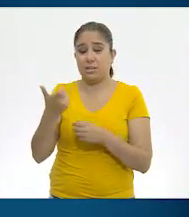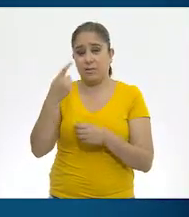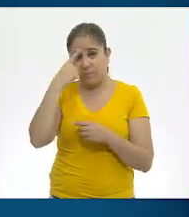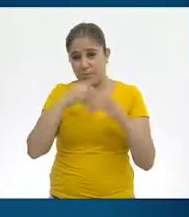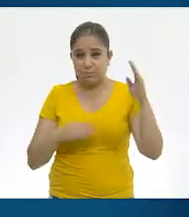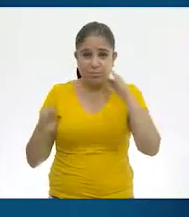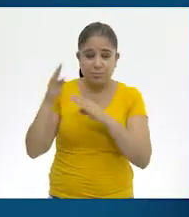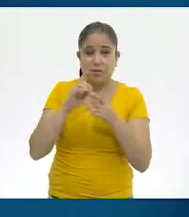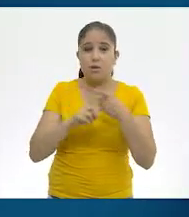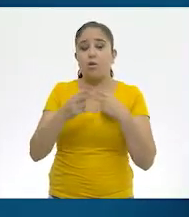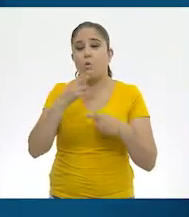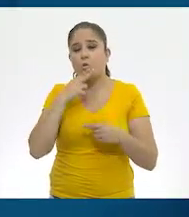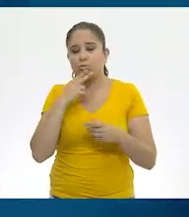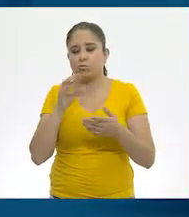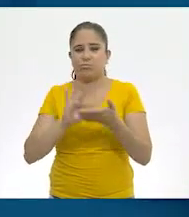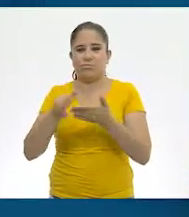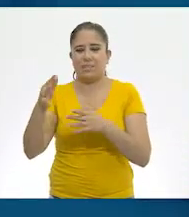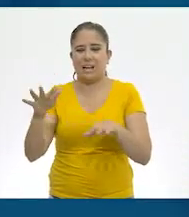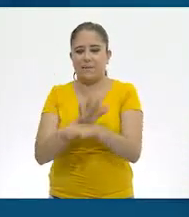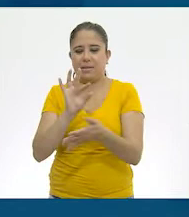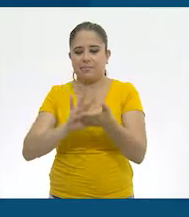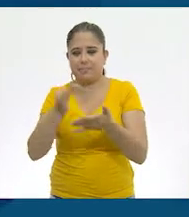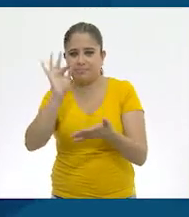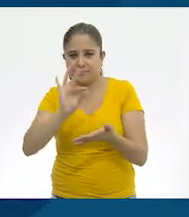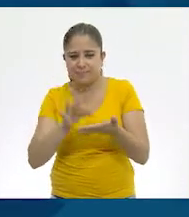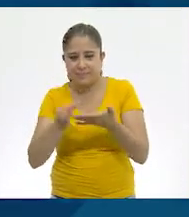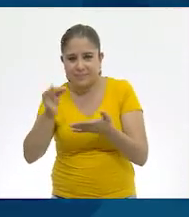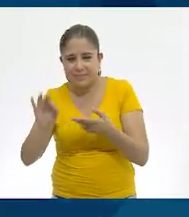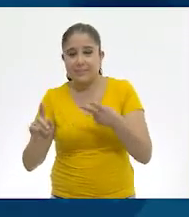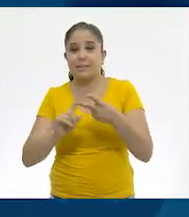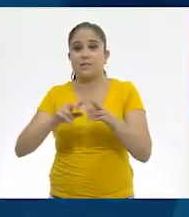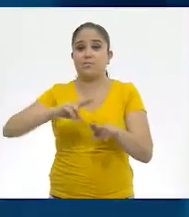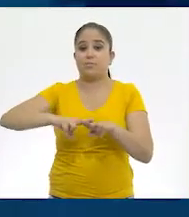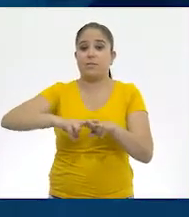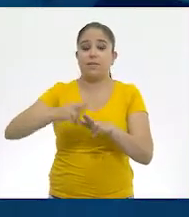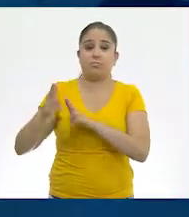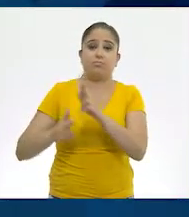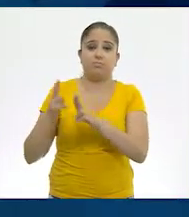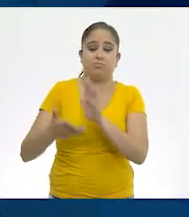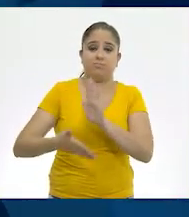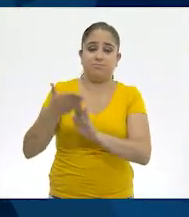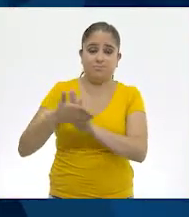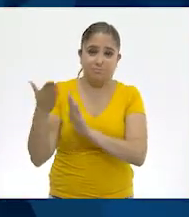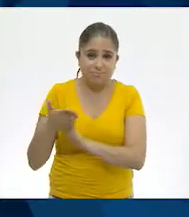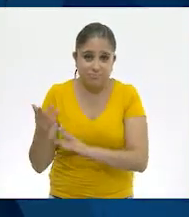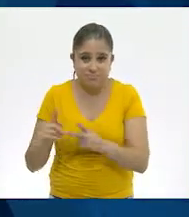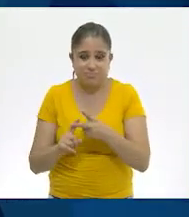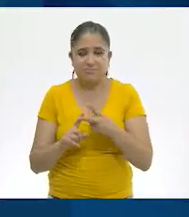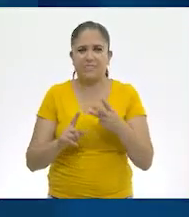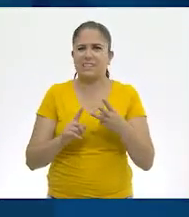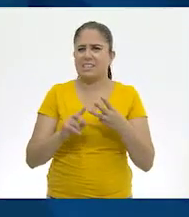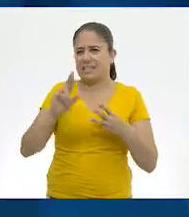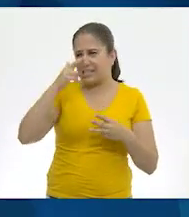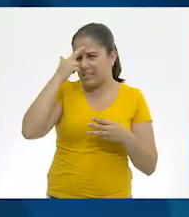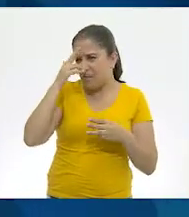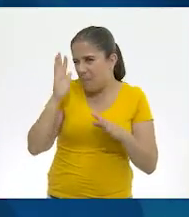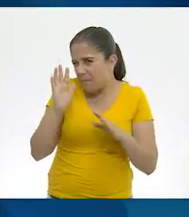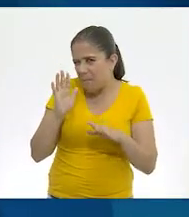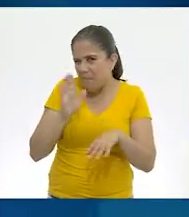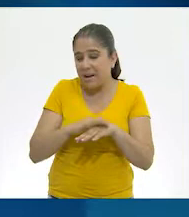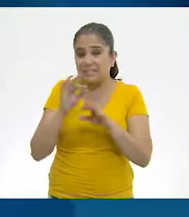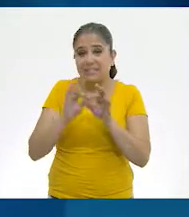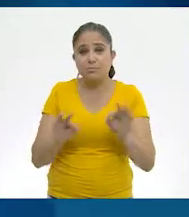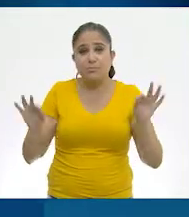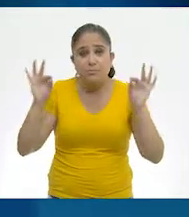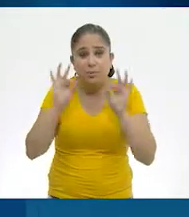el uso de timbres y la construcción del ferrocarril. Pero creo que la más importante